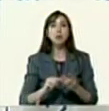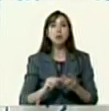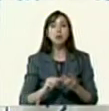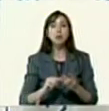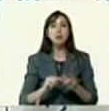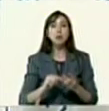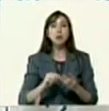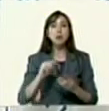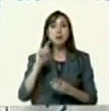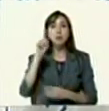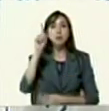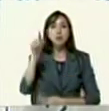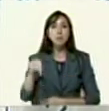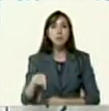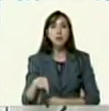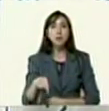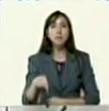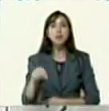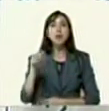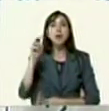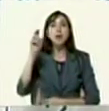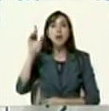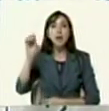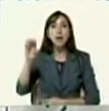Palacio Alzura, Edgar Rincón,